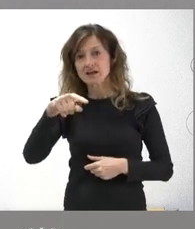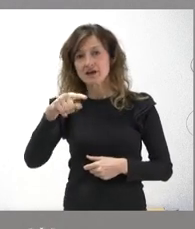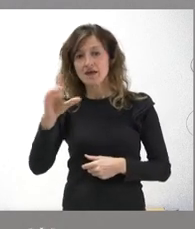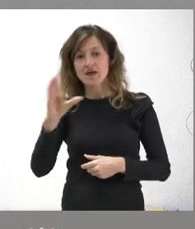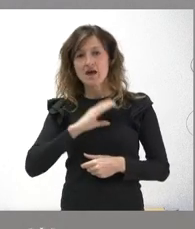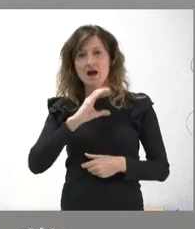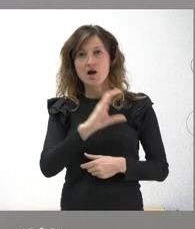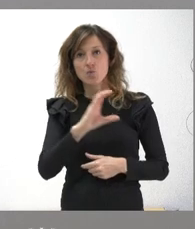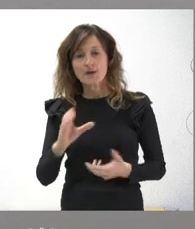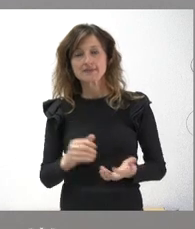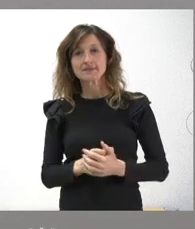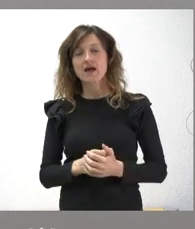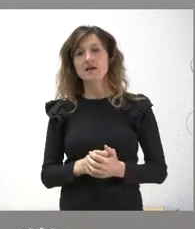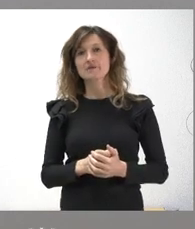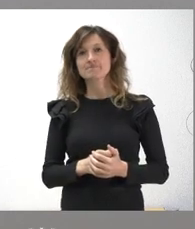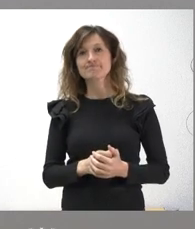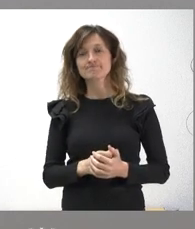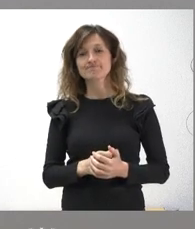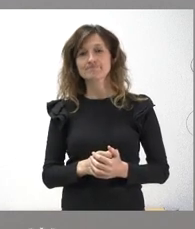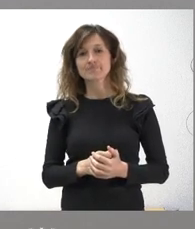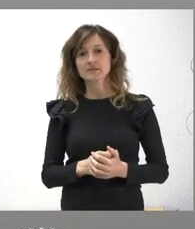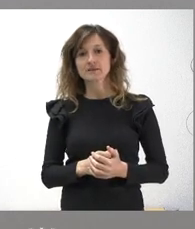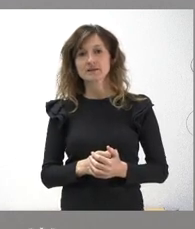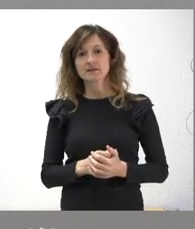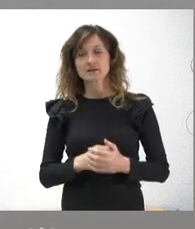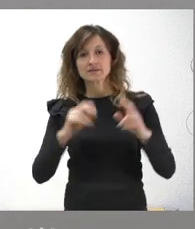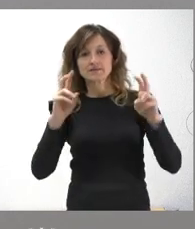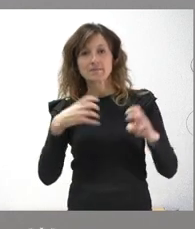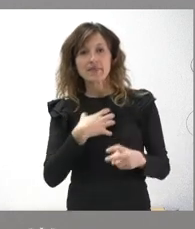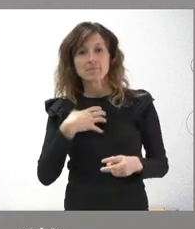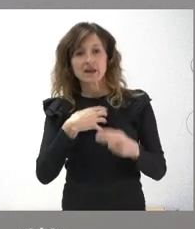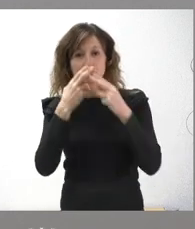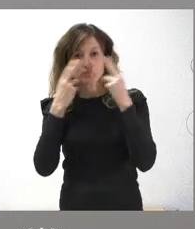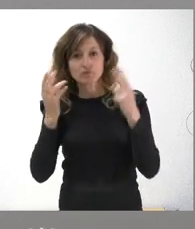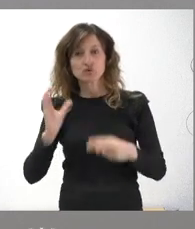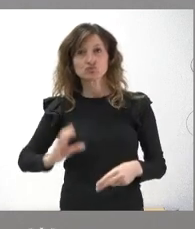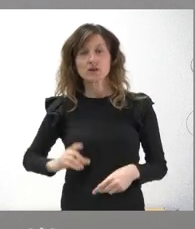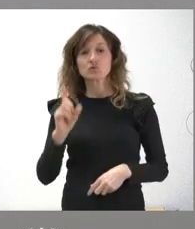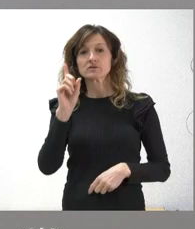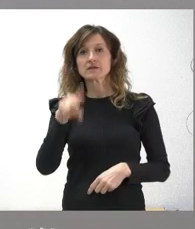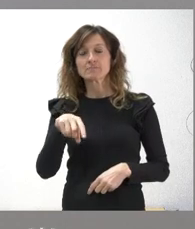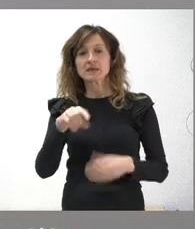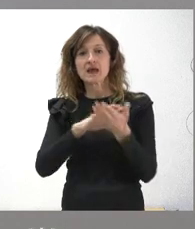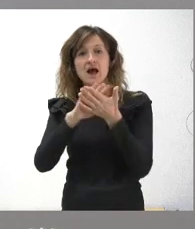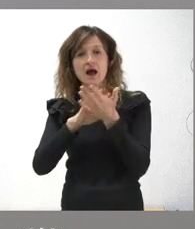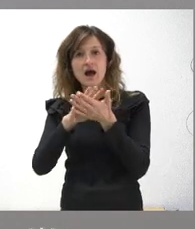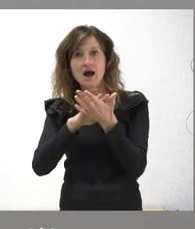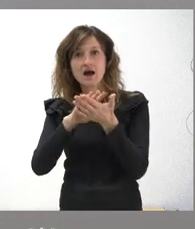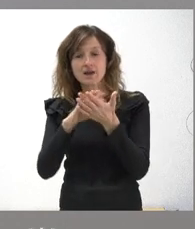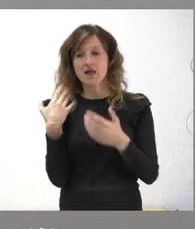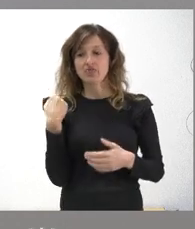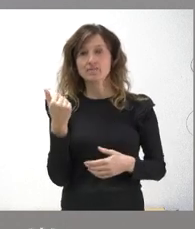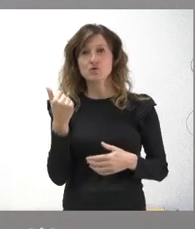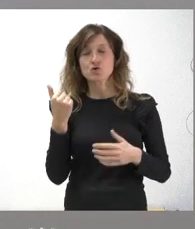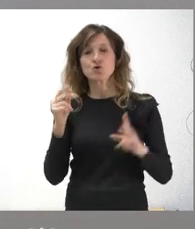evolución de la retribuciones de empleados públicos y también que se aborde esta otra cuestión que se ha planteado más recientemente en